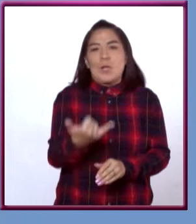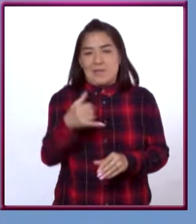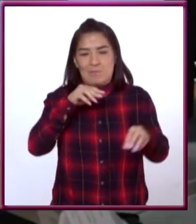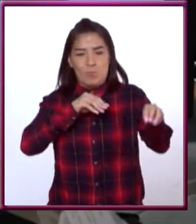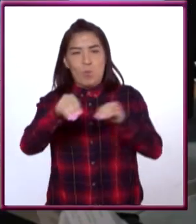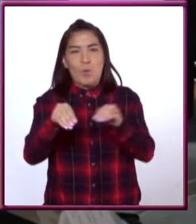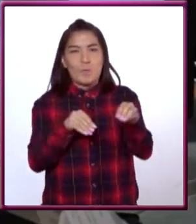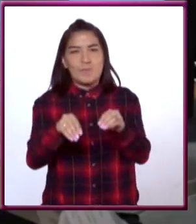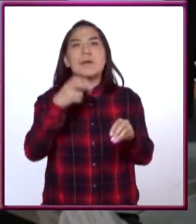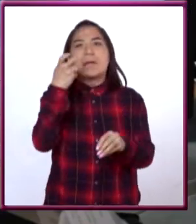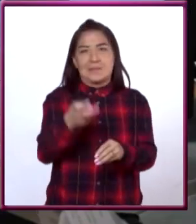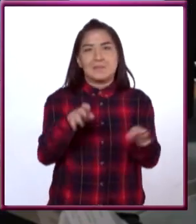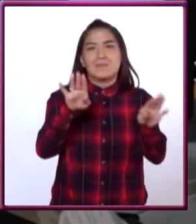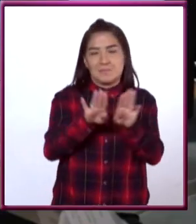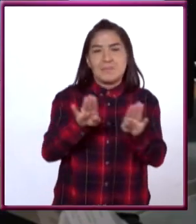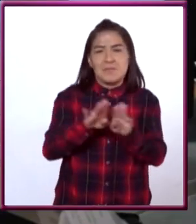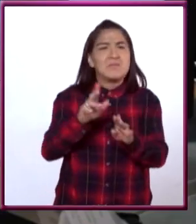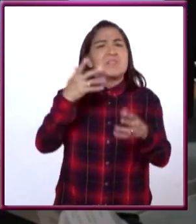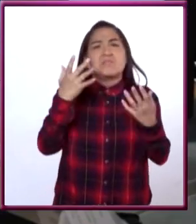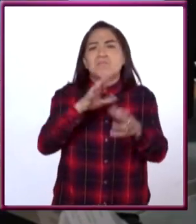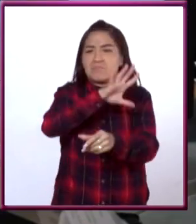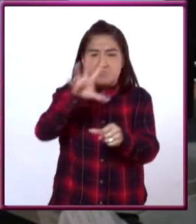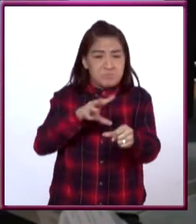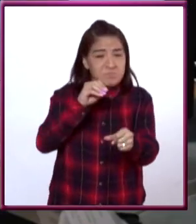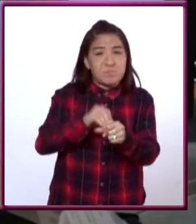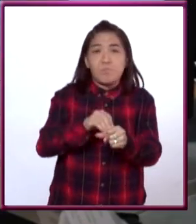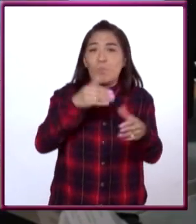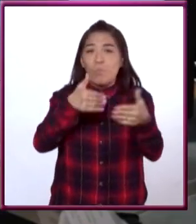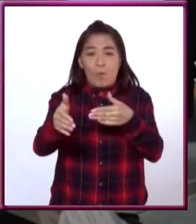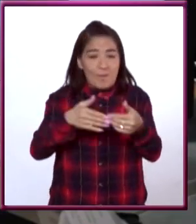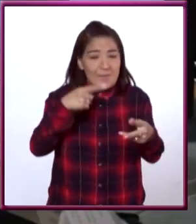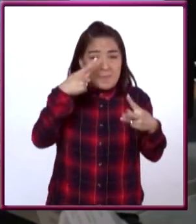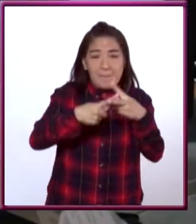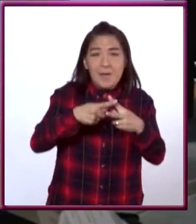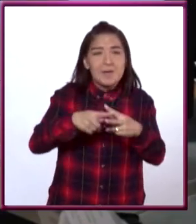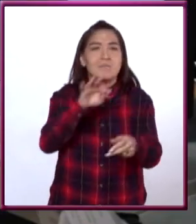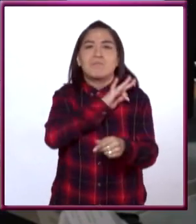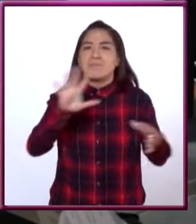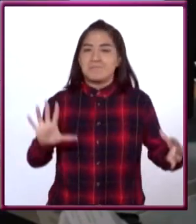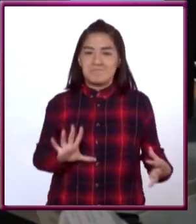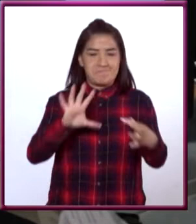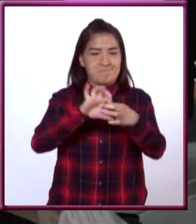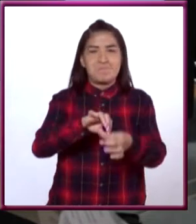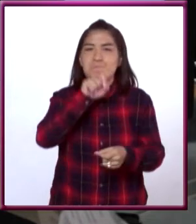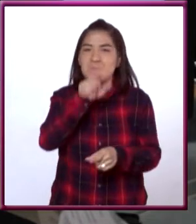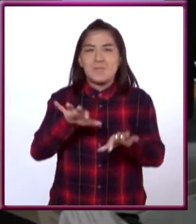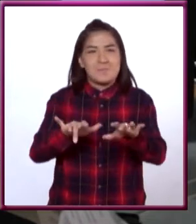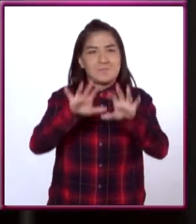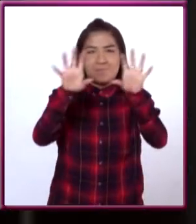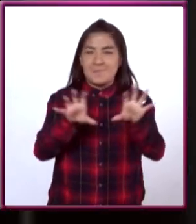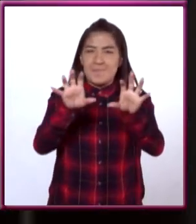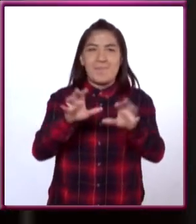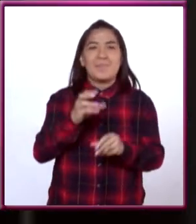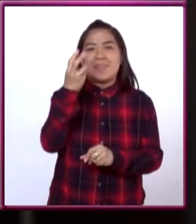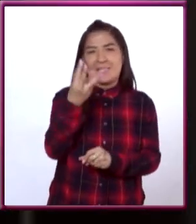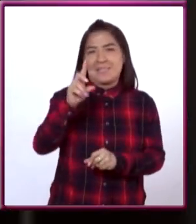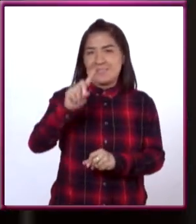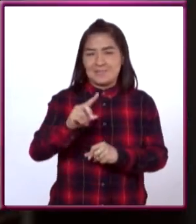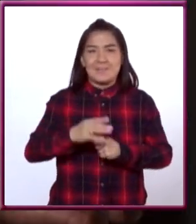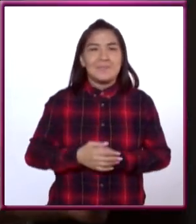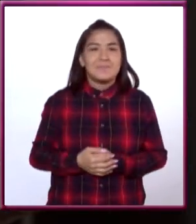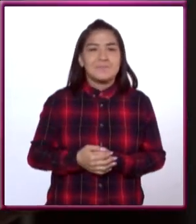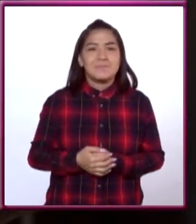Entonces, básicamente te diría, cualquier modelo matemático puede casi implementarse en un modelo.